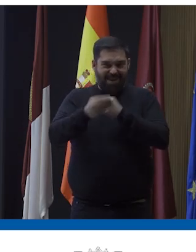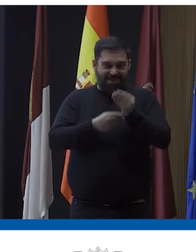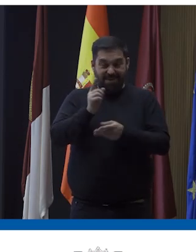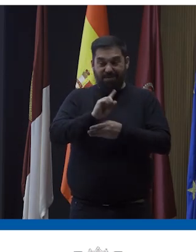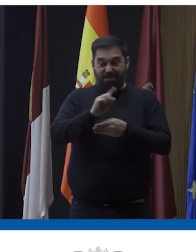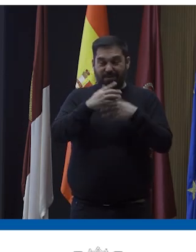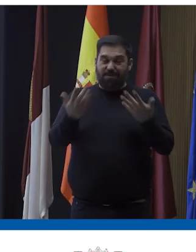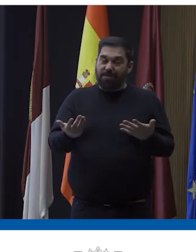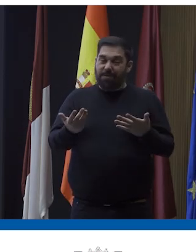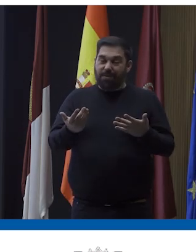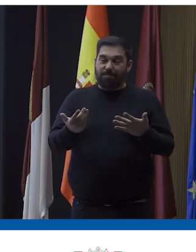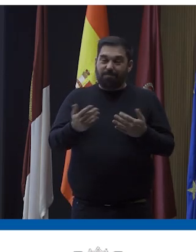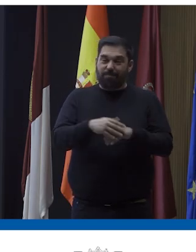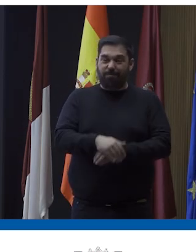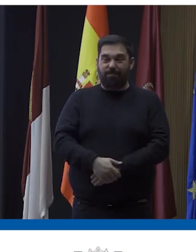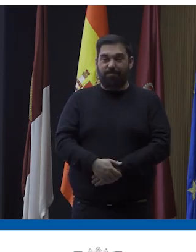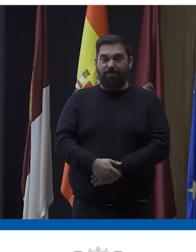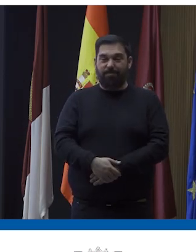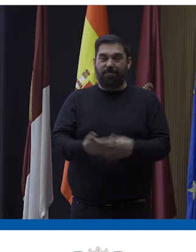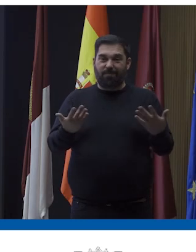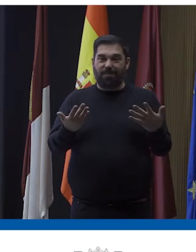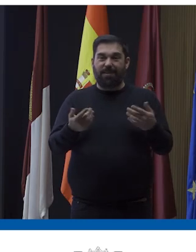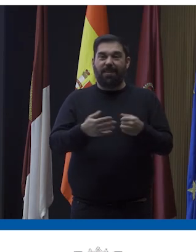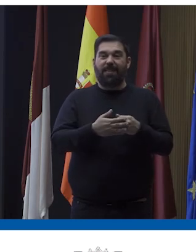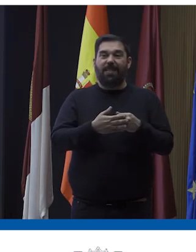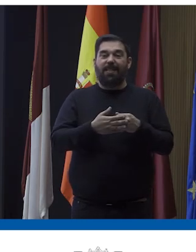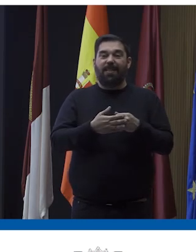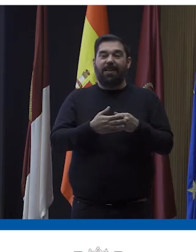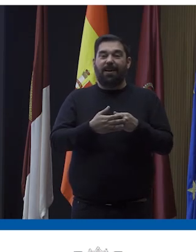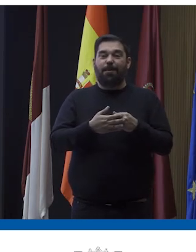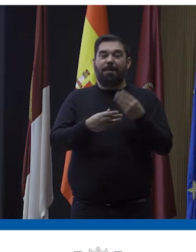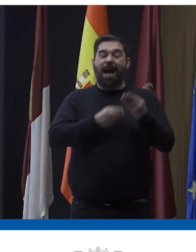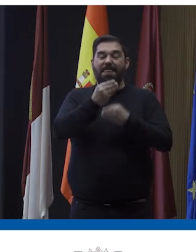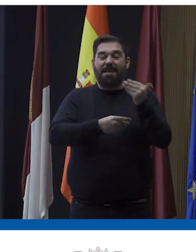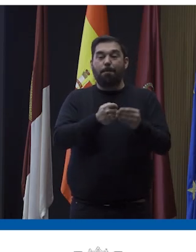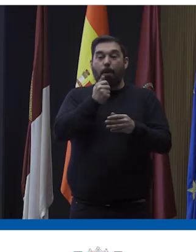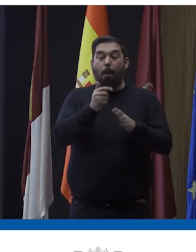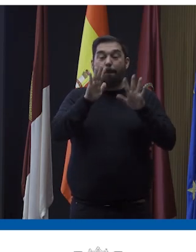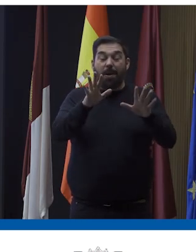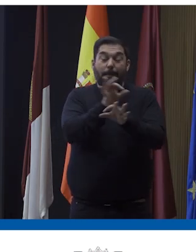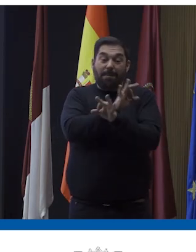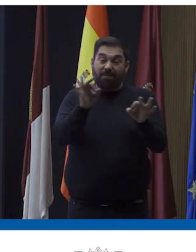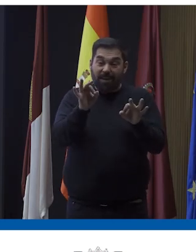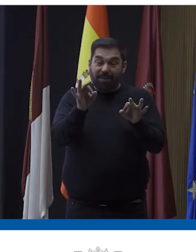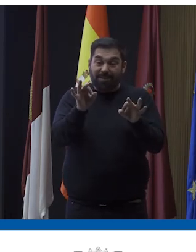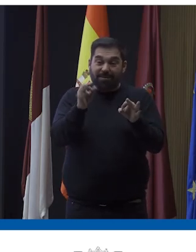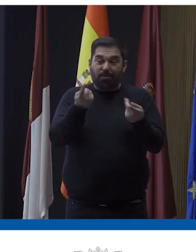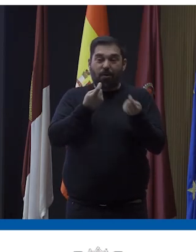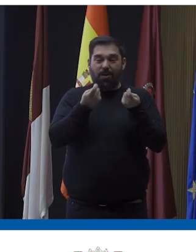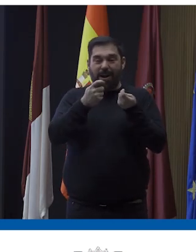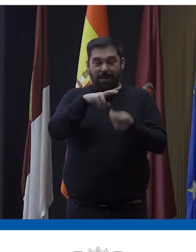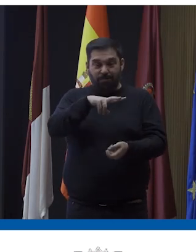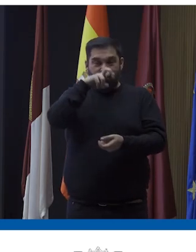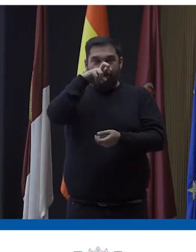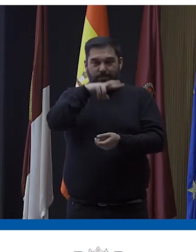gimnasios. Entonces, se trata de hacerlos poco pero bien y siempre controlando la respiración y controlando